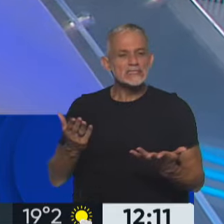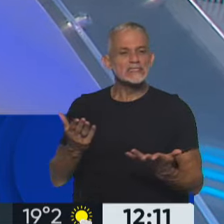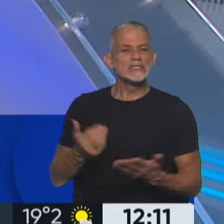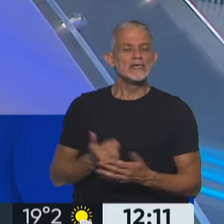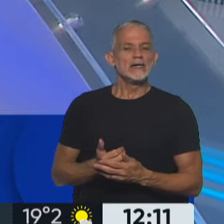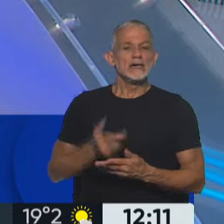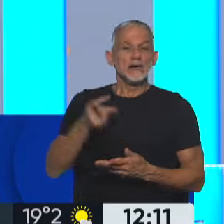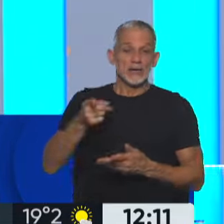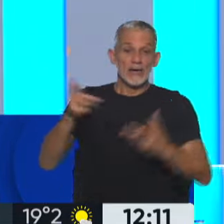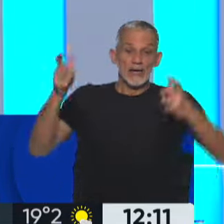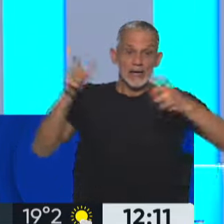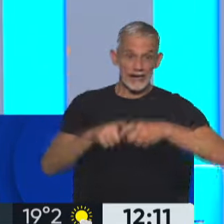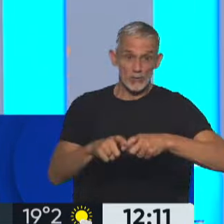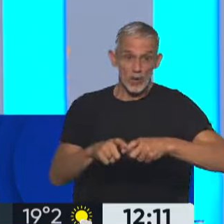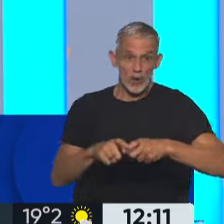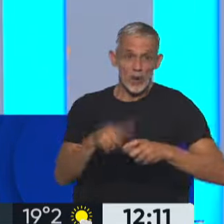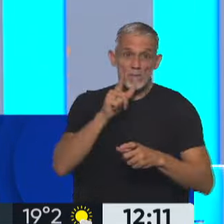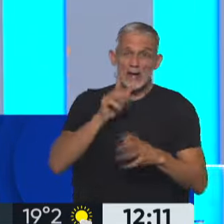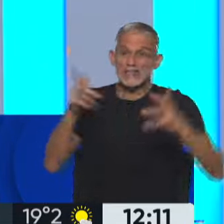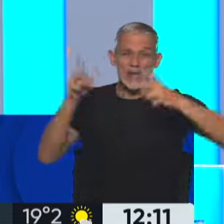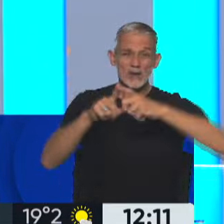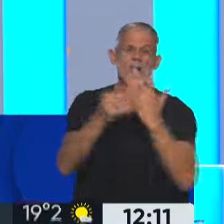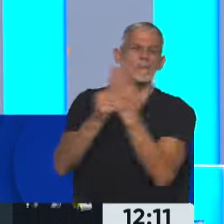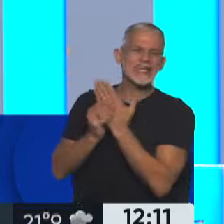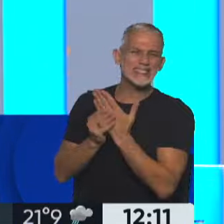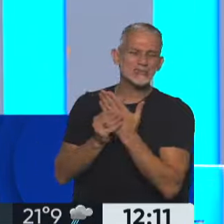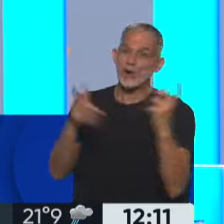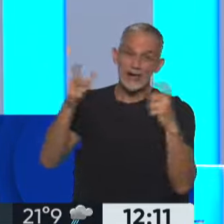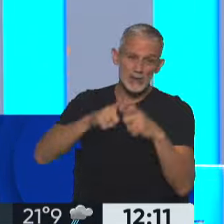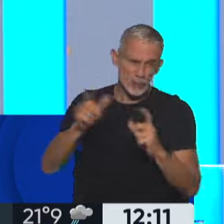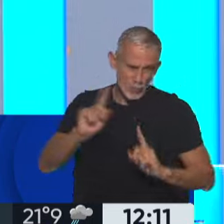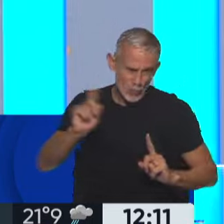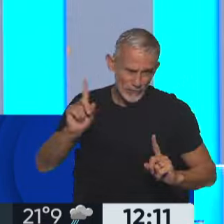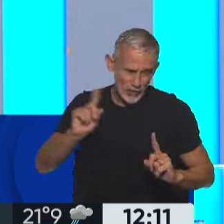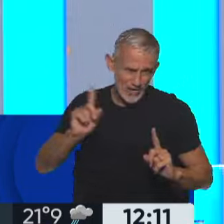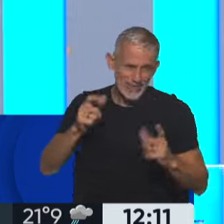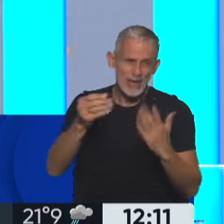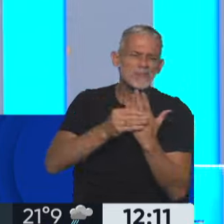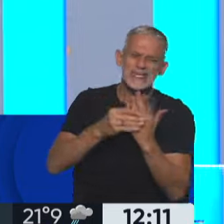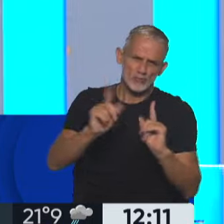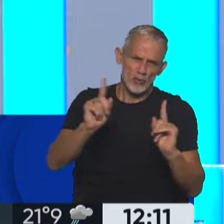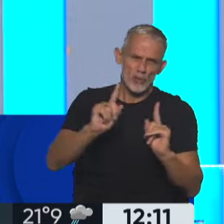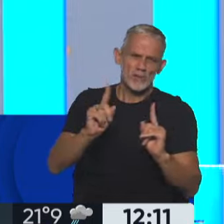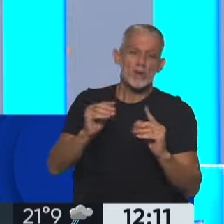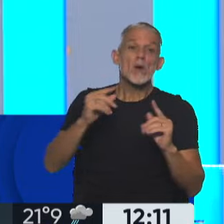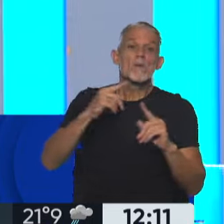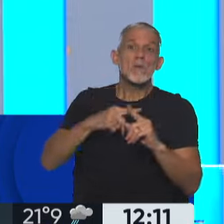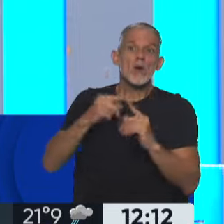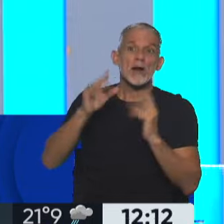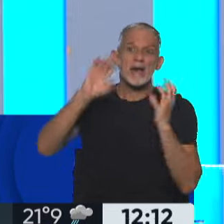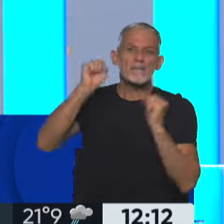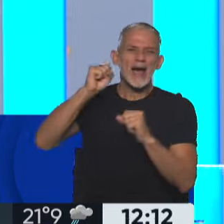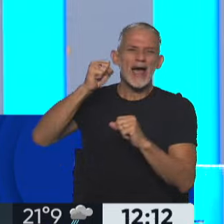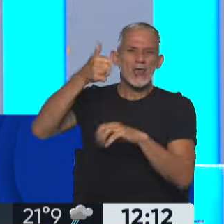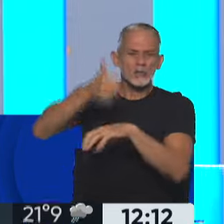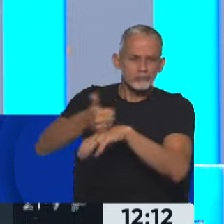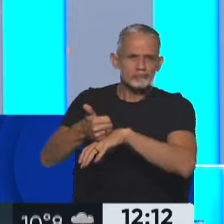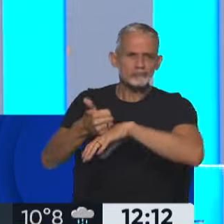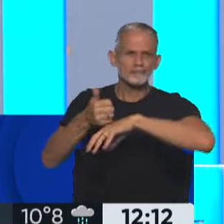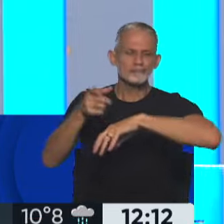eh la reunión que parecía una reunión de gabinete no fue una reunión de gabinete justamente por la presencia del embajador israelí